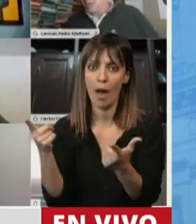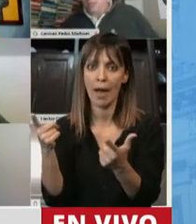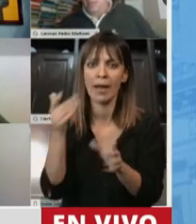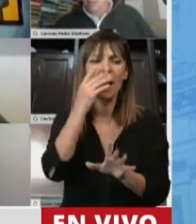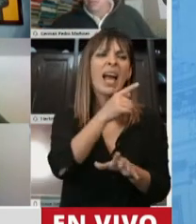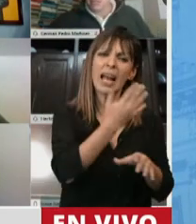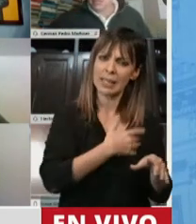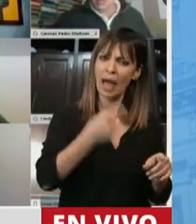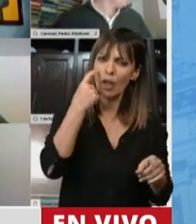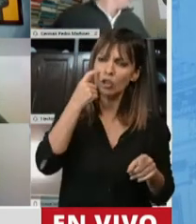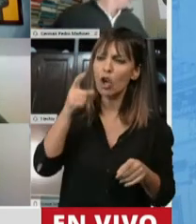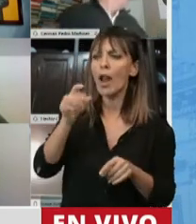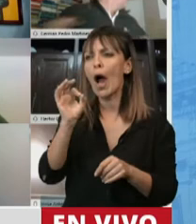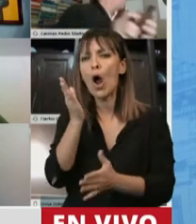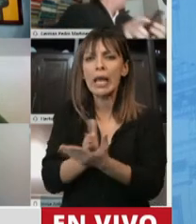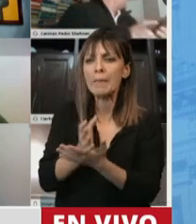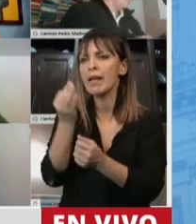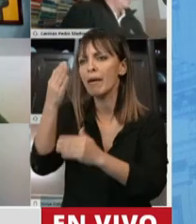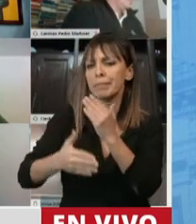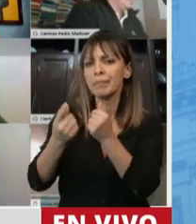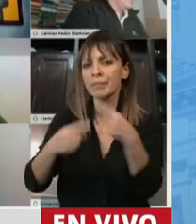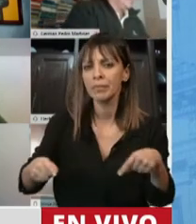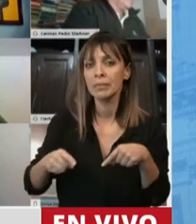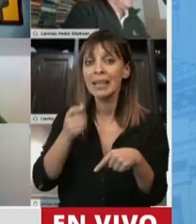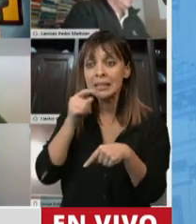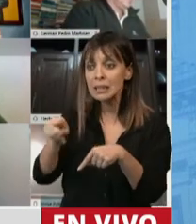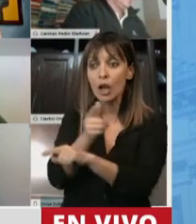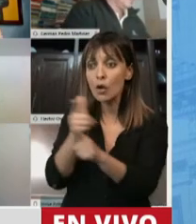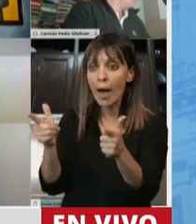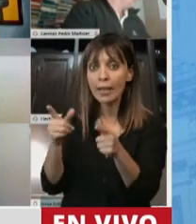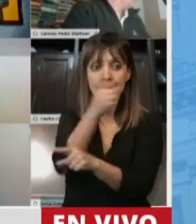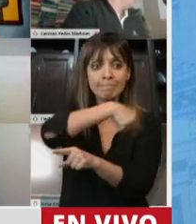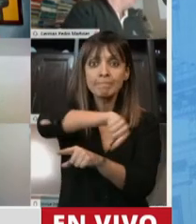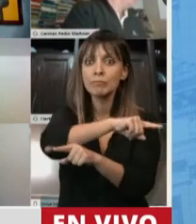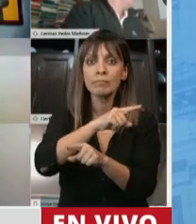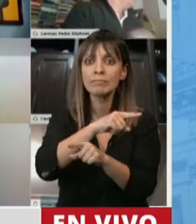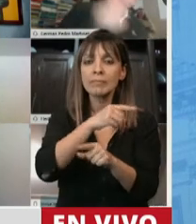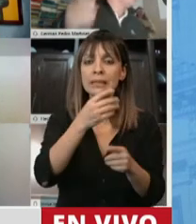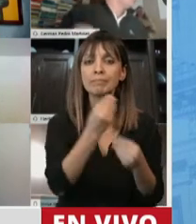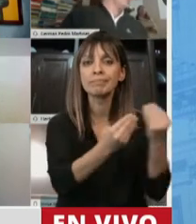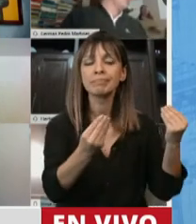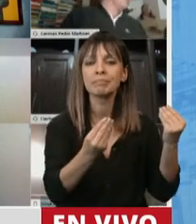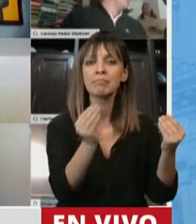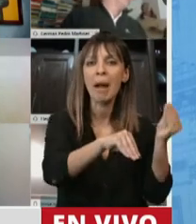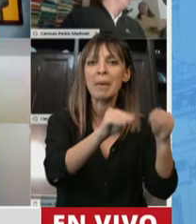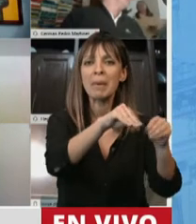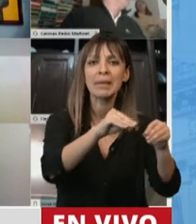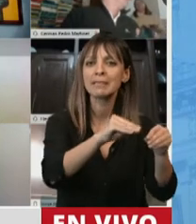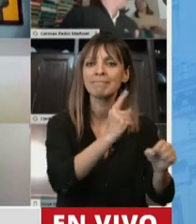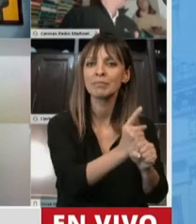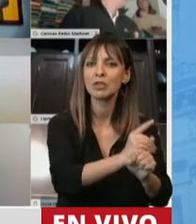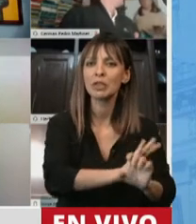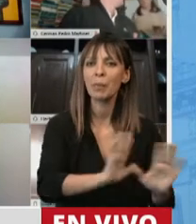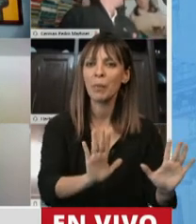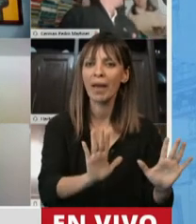las controle y les ponga límites, no vamos a tener la capacidad de generar puestos de trabajo,